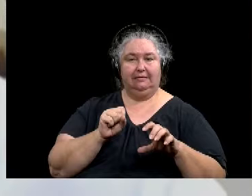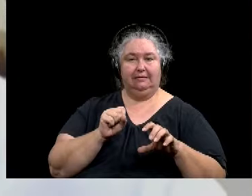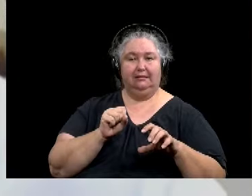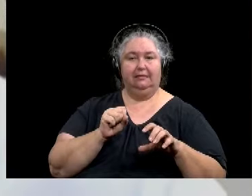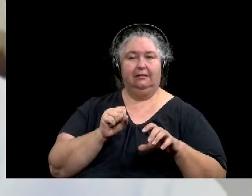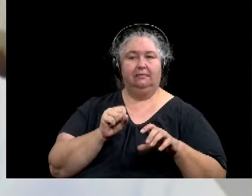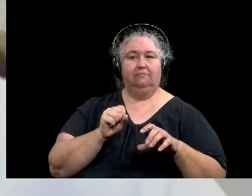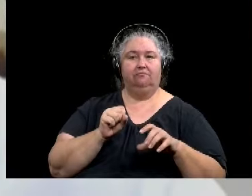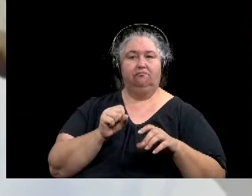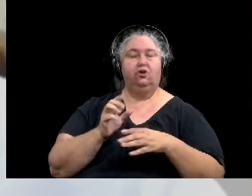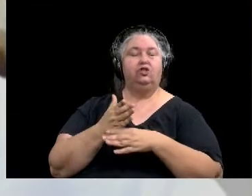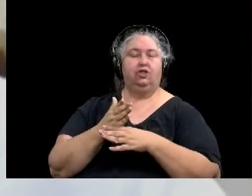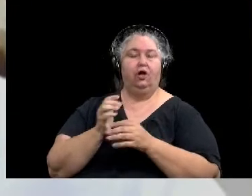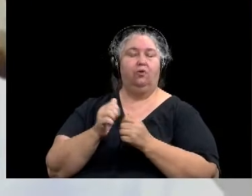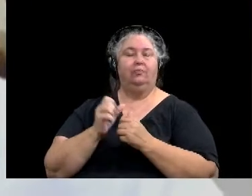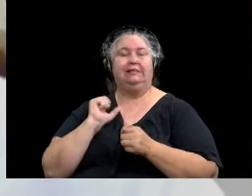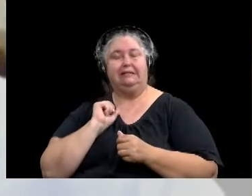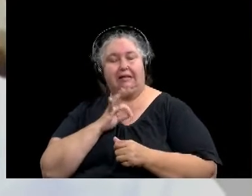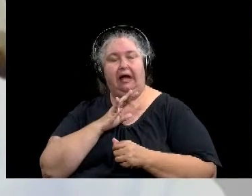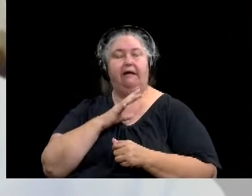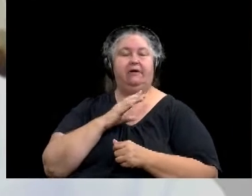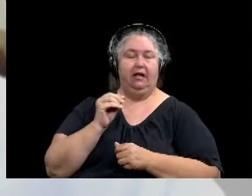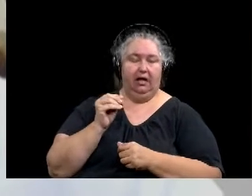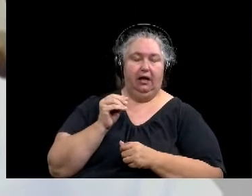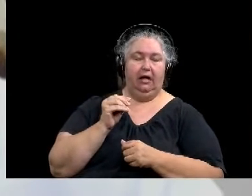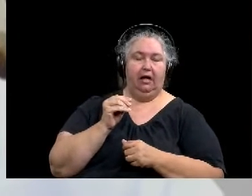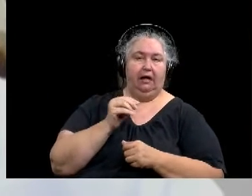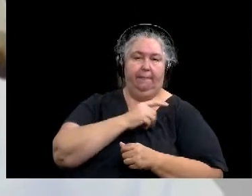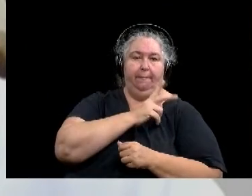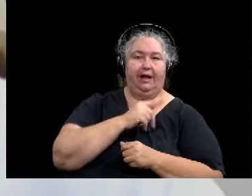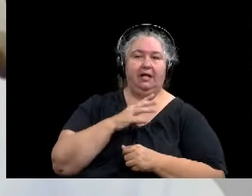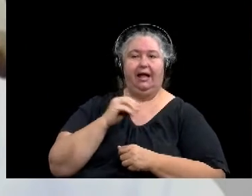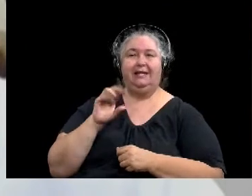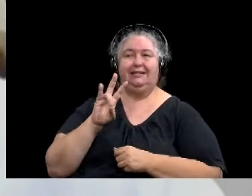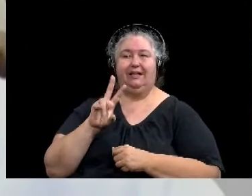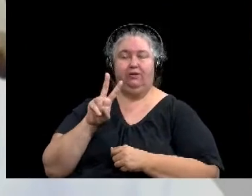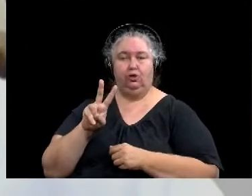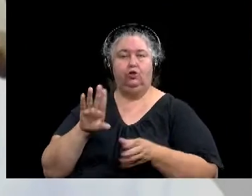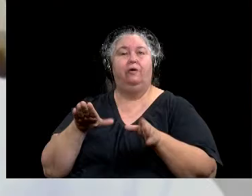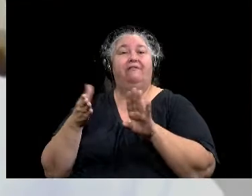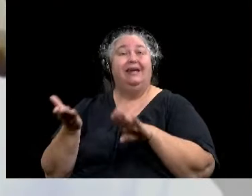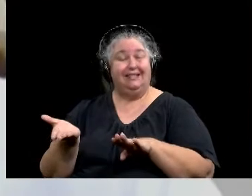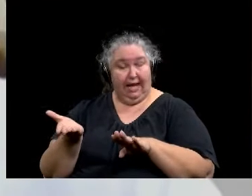los empleados 72 fatalidades ocurrieron